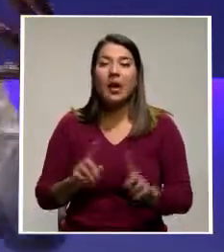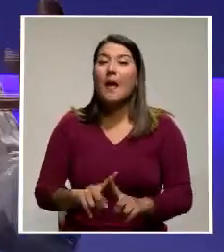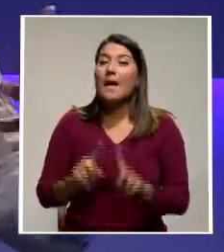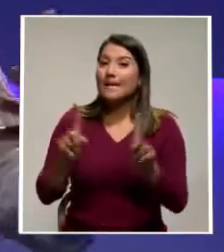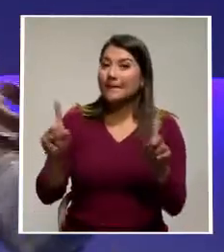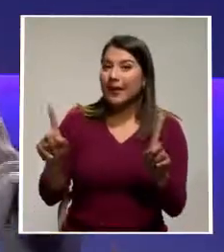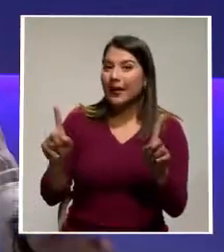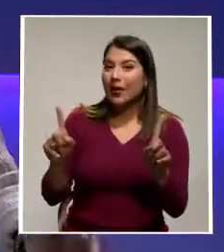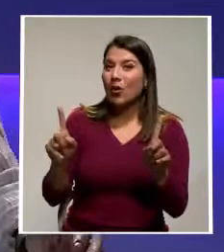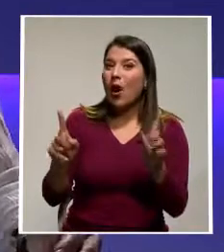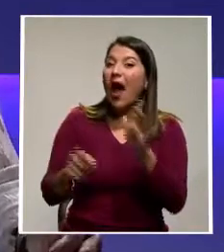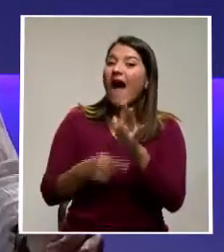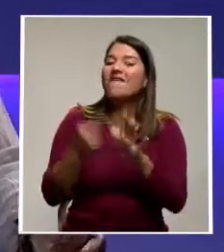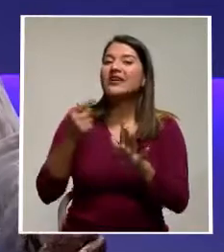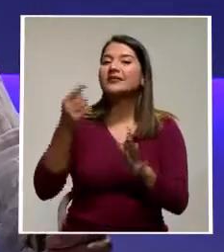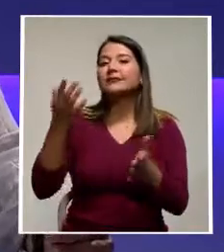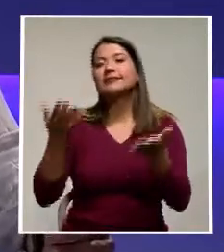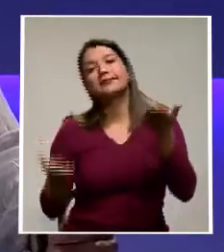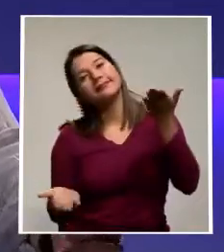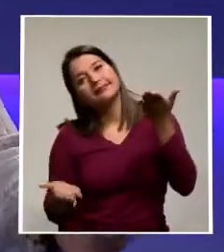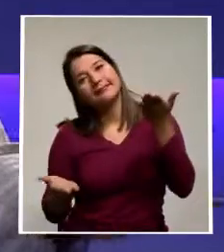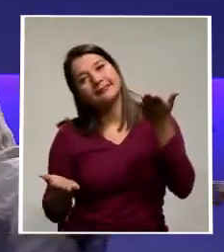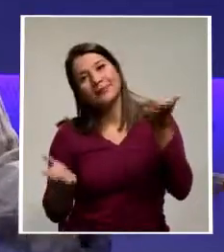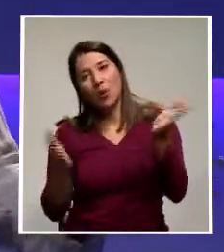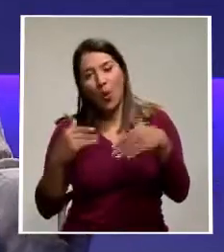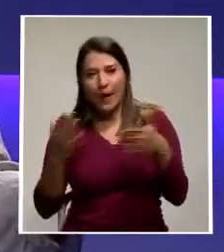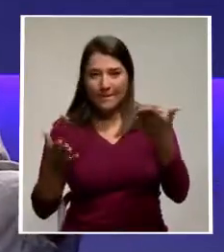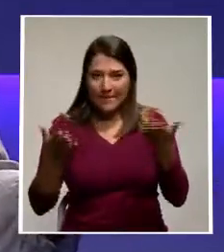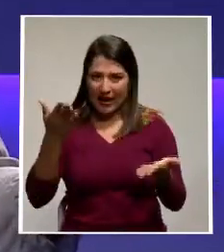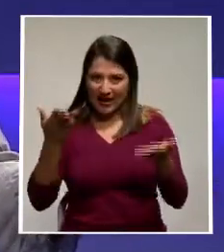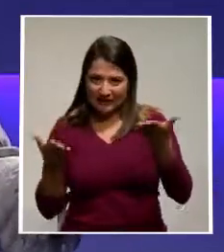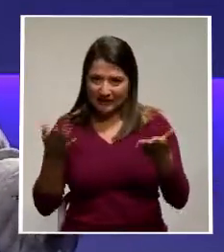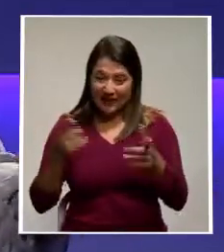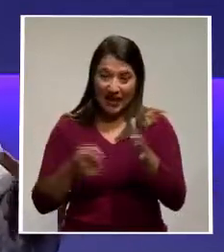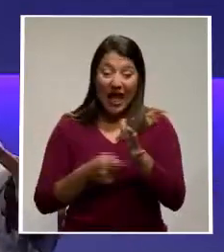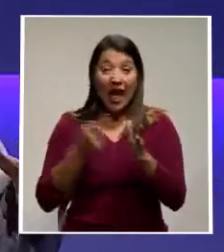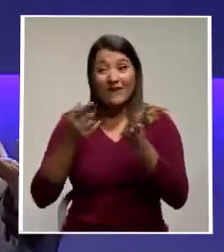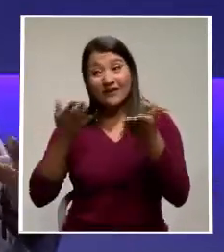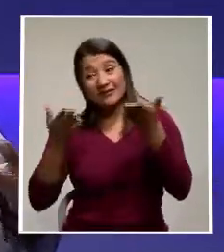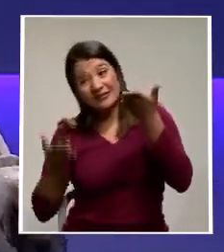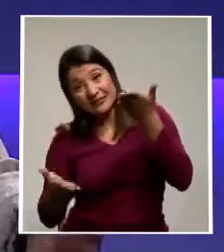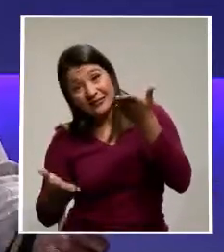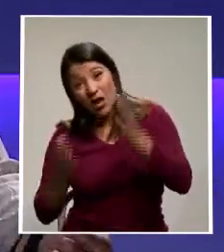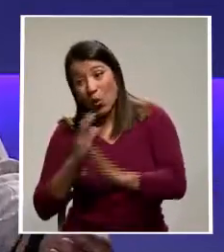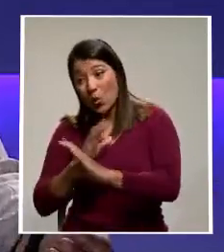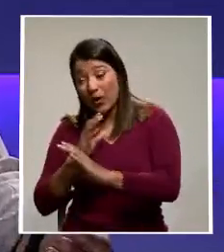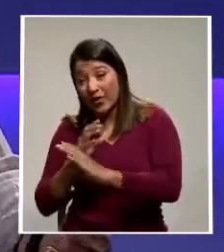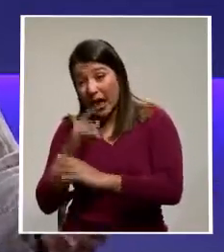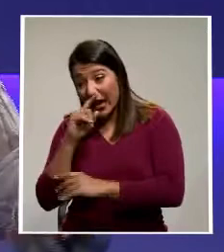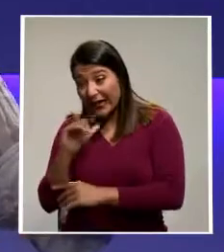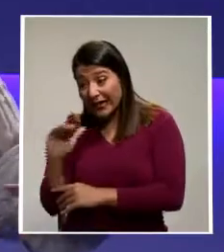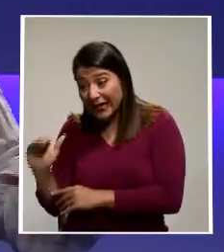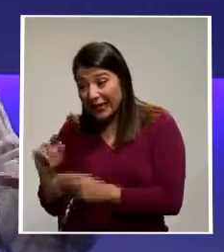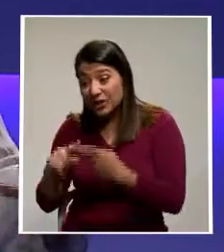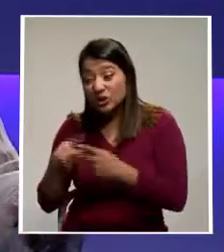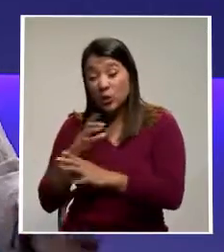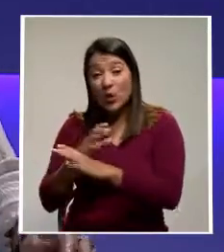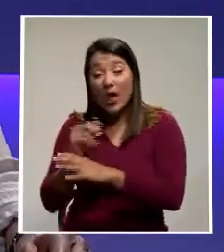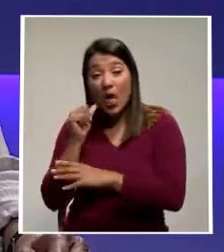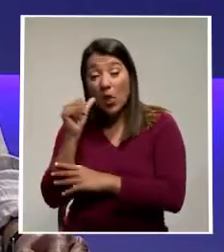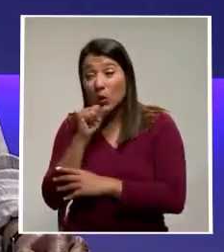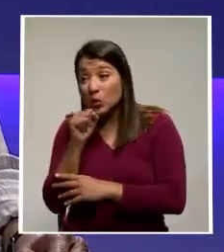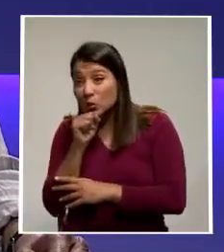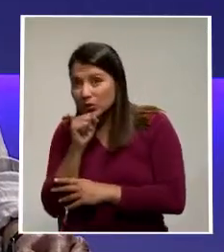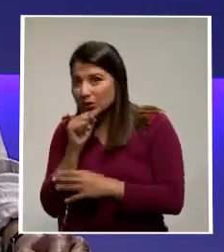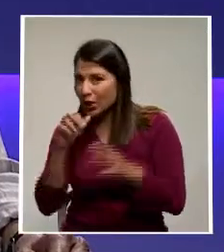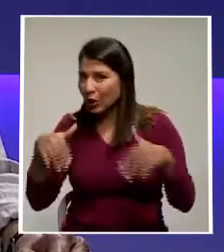pero está desbalanceado, porque ¿quién va a cuidar a los niños y a los ancianos? Todavía no está equitativo eso en